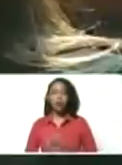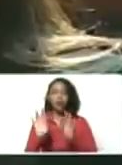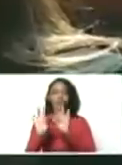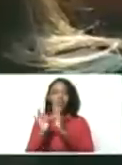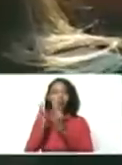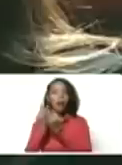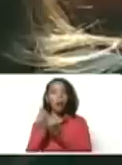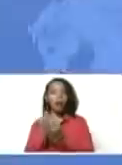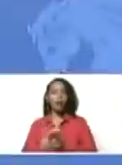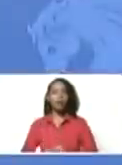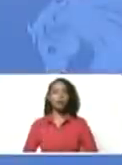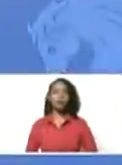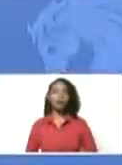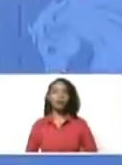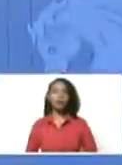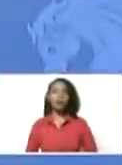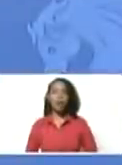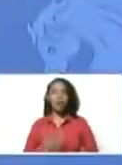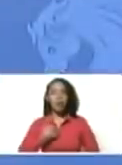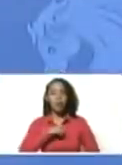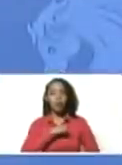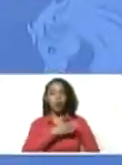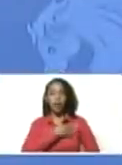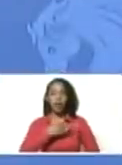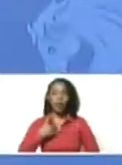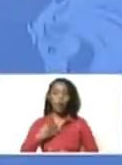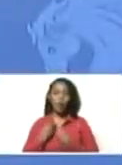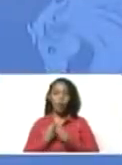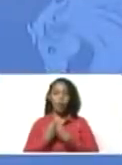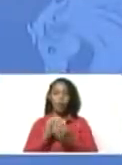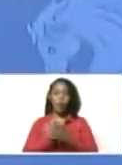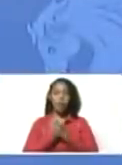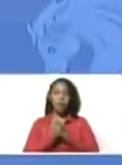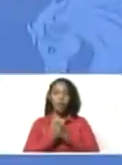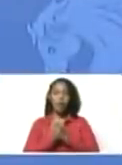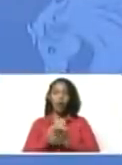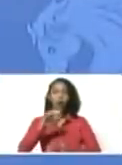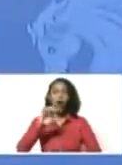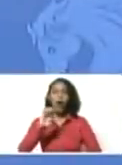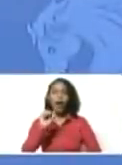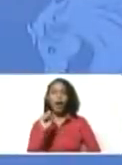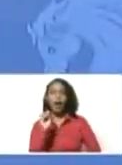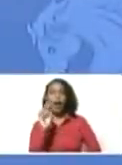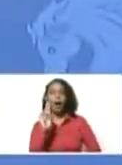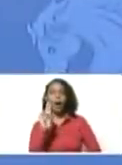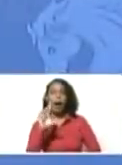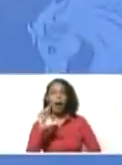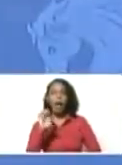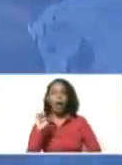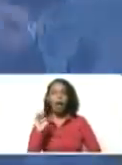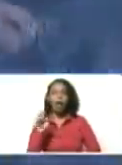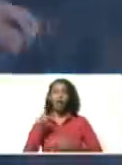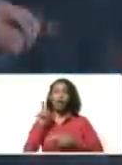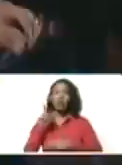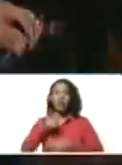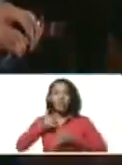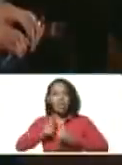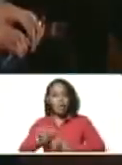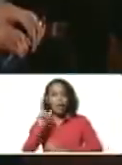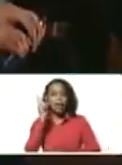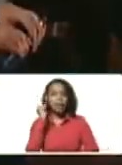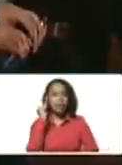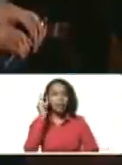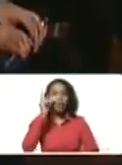familiares de nuestro querido compañero Arle Herrera, sus hijas, sus hijos